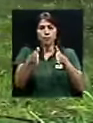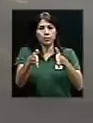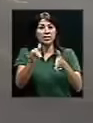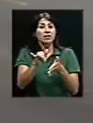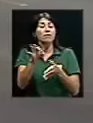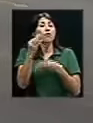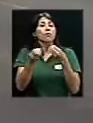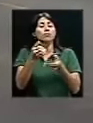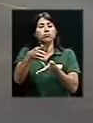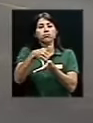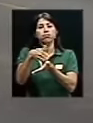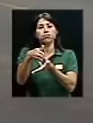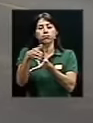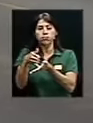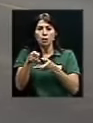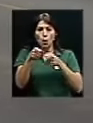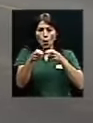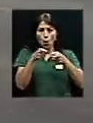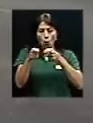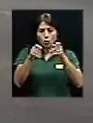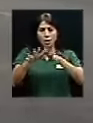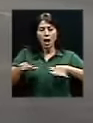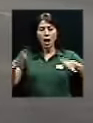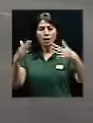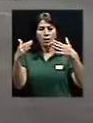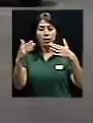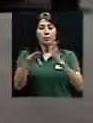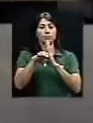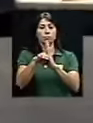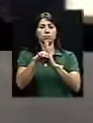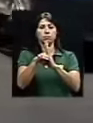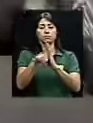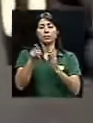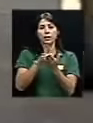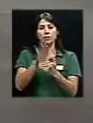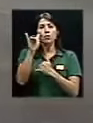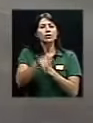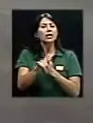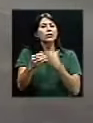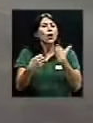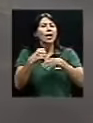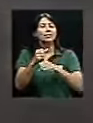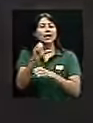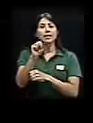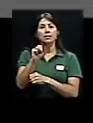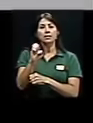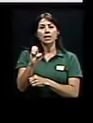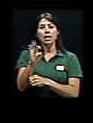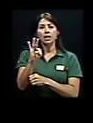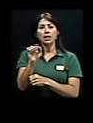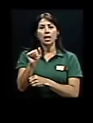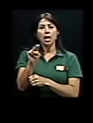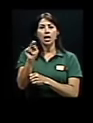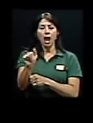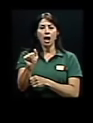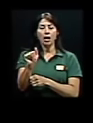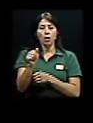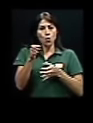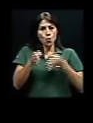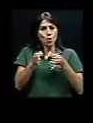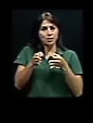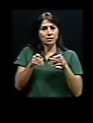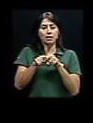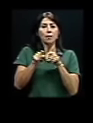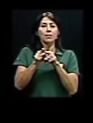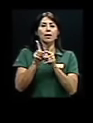los mecanismos de control ambiental. Por ejemplo, este proyecto coloca a CETENA como juez y parte del proceso, ya